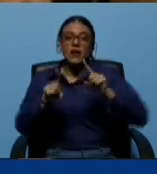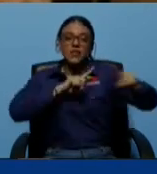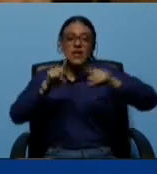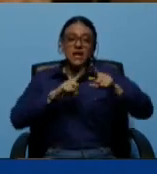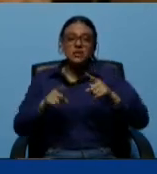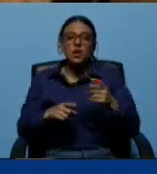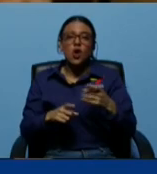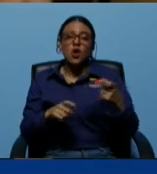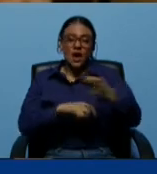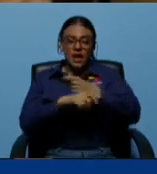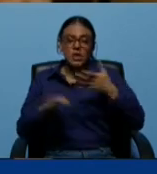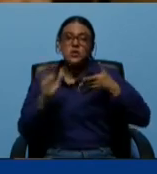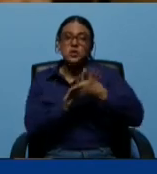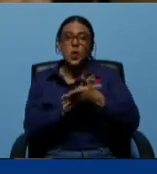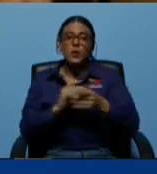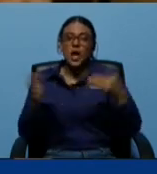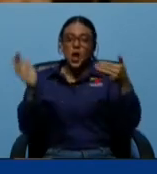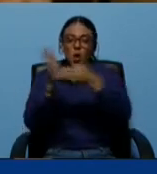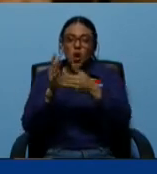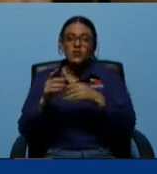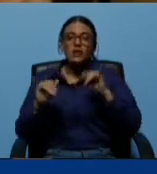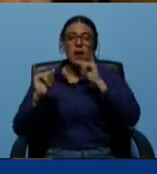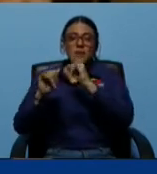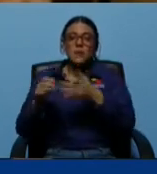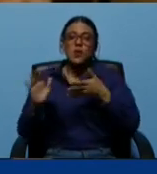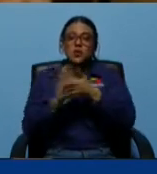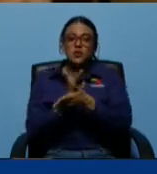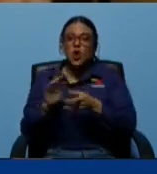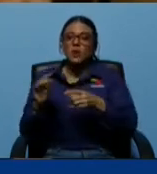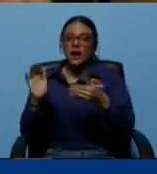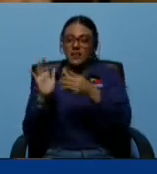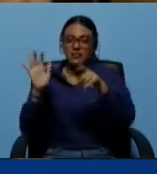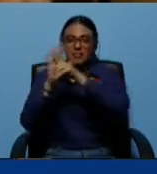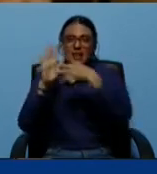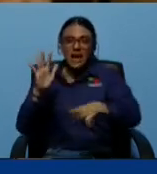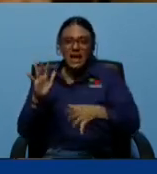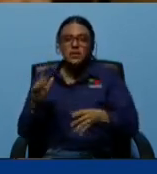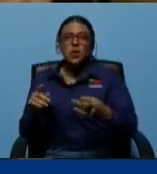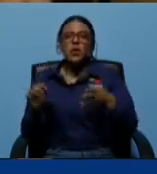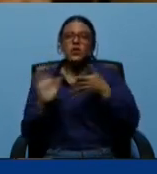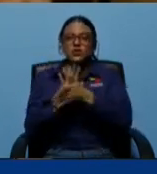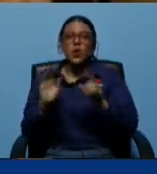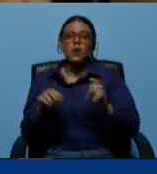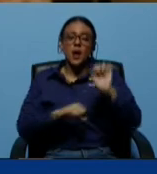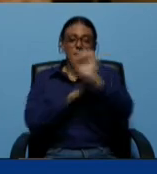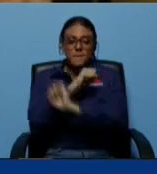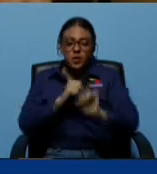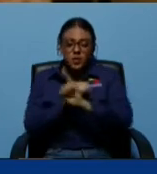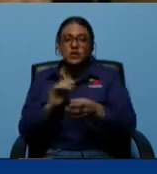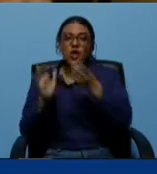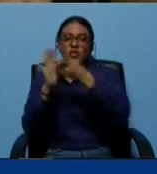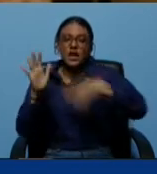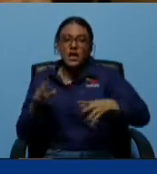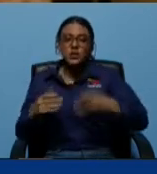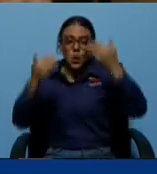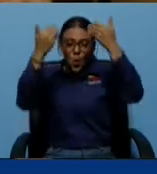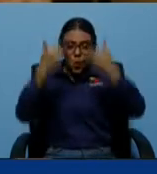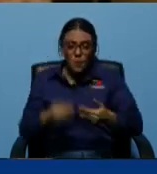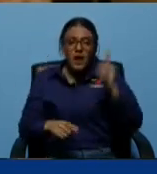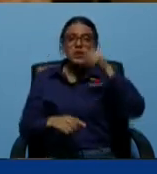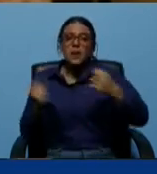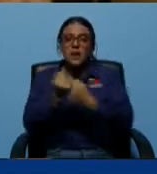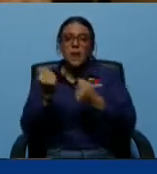Organizada, contra Delitos Comunes, de Protección de los Derechos Humanos y de Apoyo a la Investigación